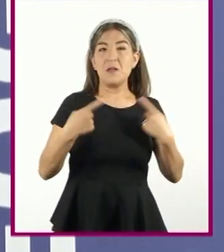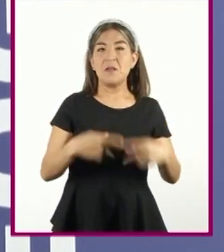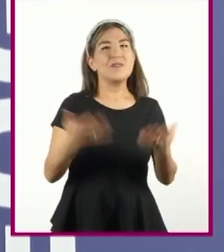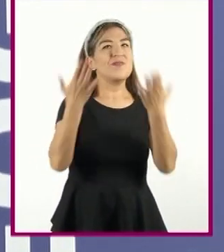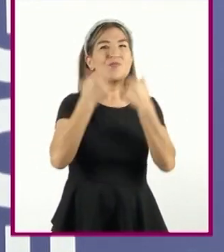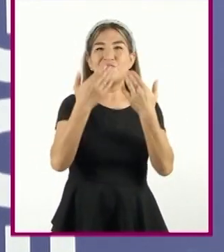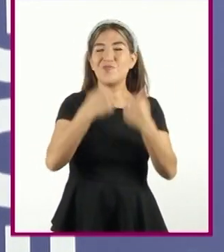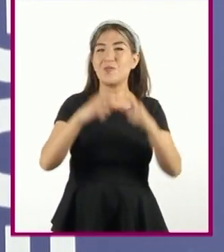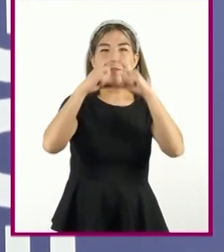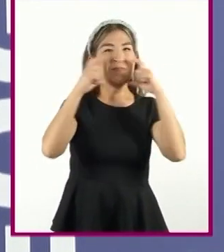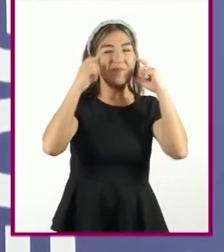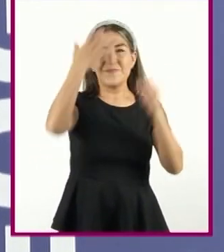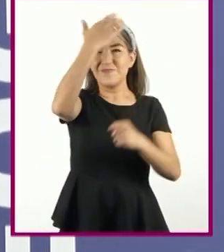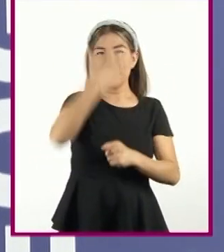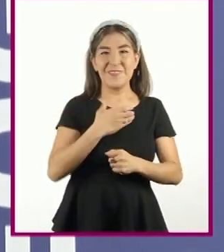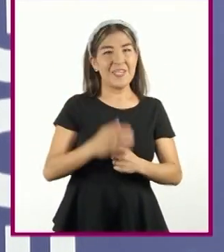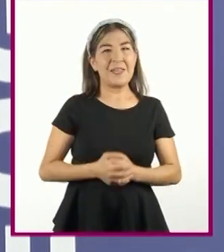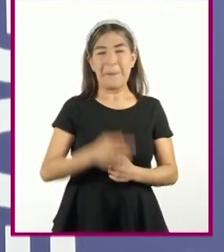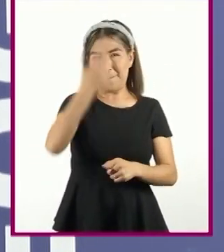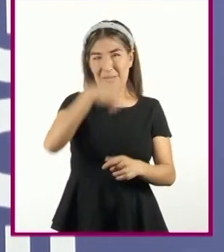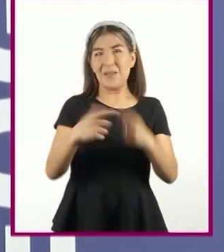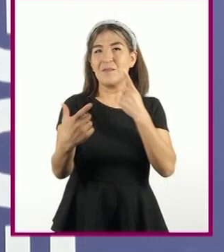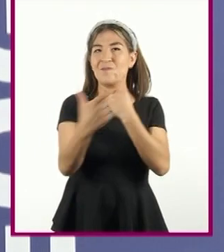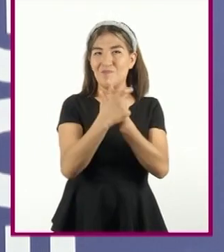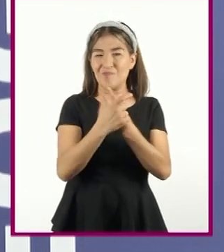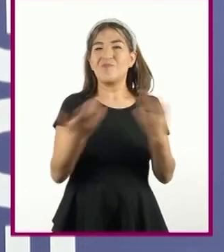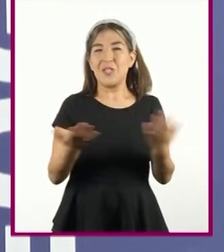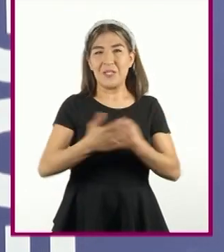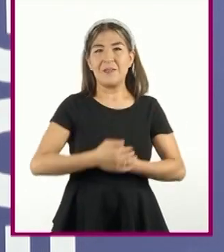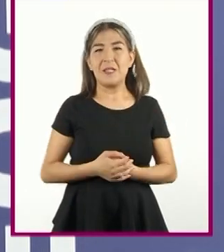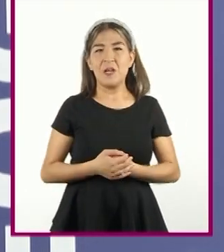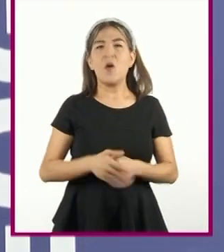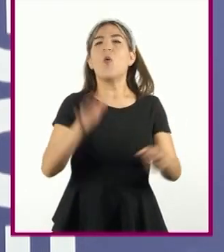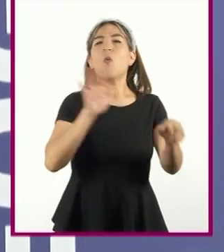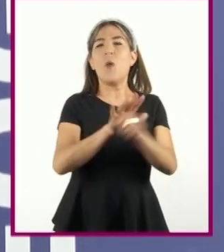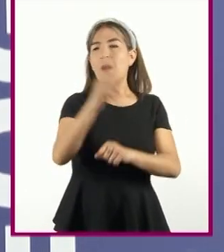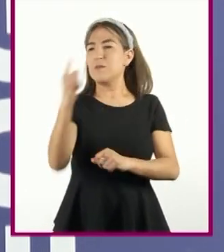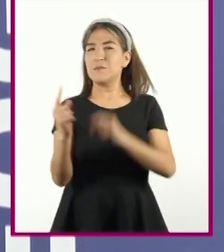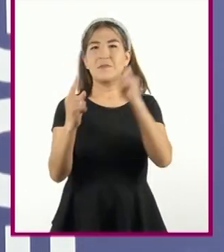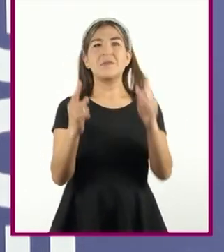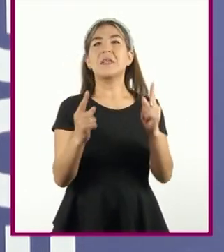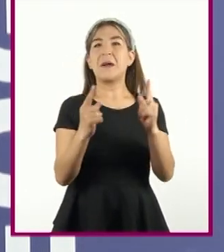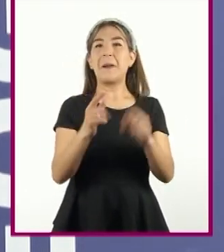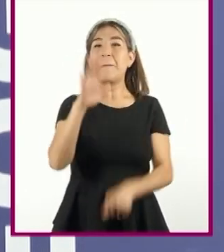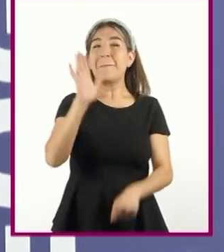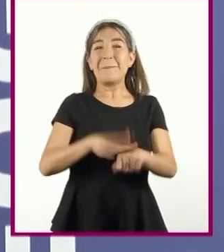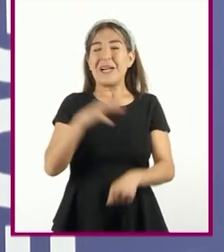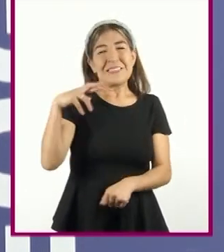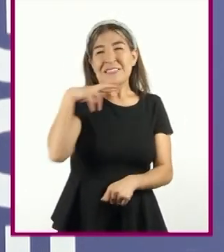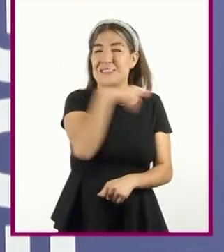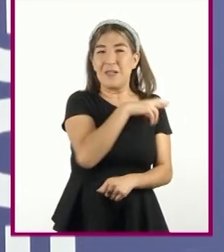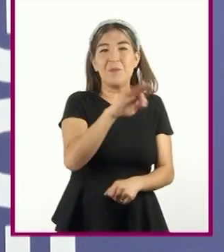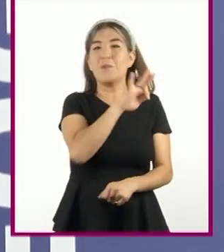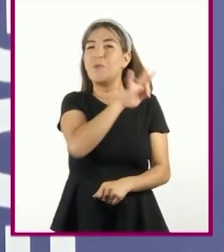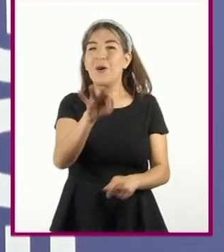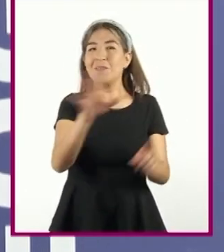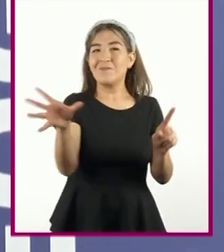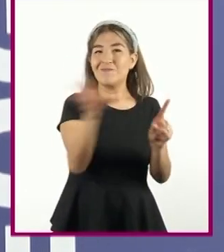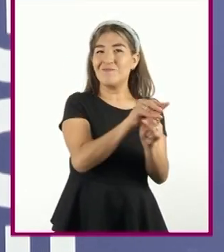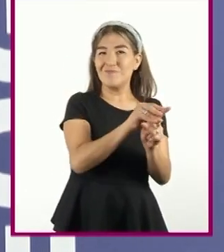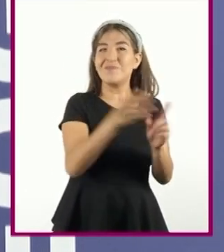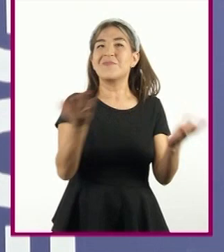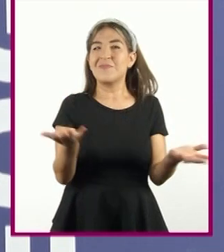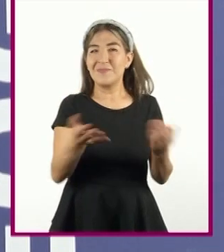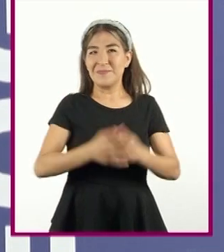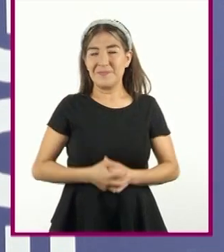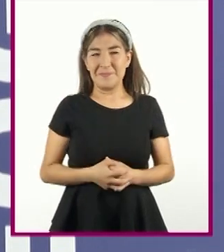de estos accesorios que la protegen. ¿Cuál de las 2 personas es más vulnerable ante la